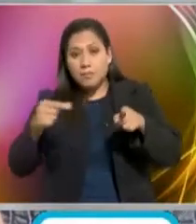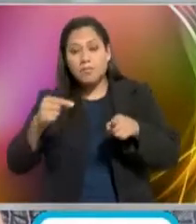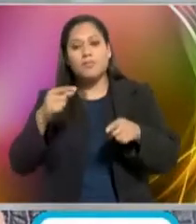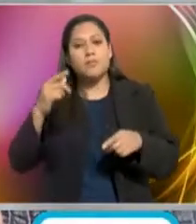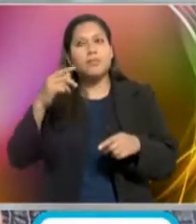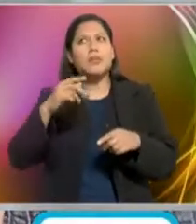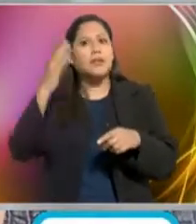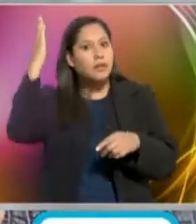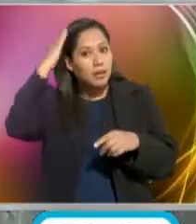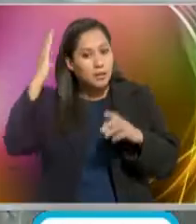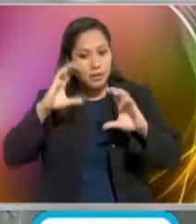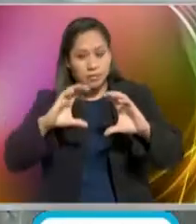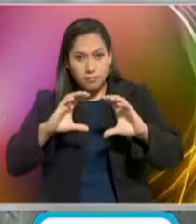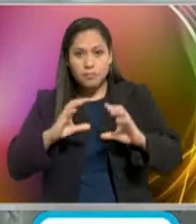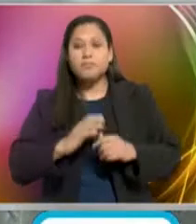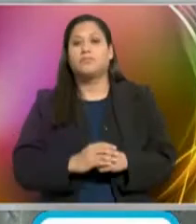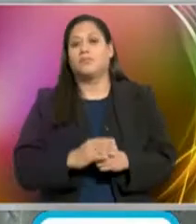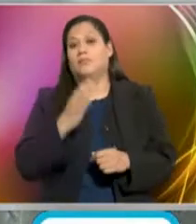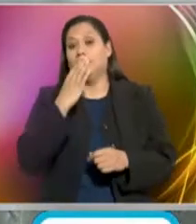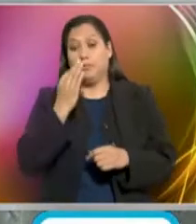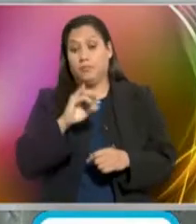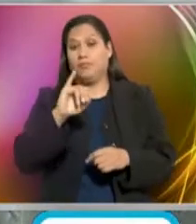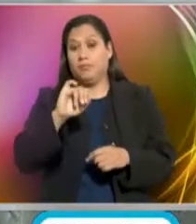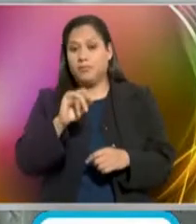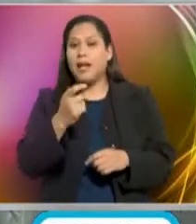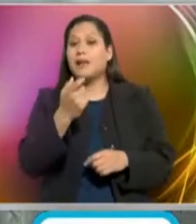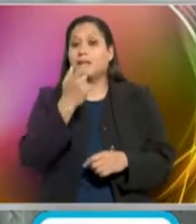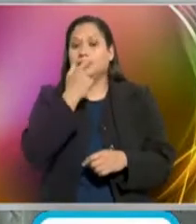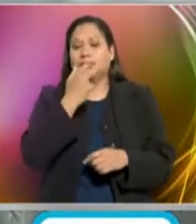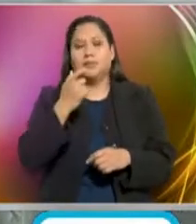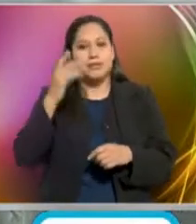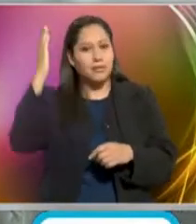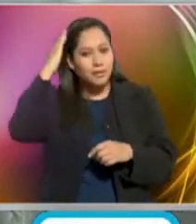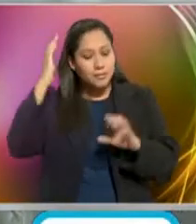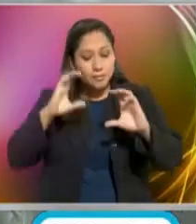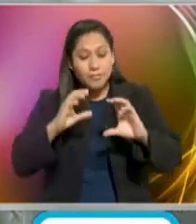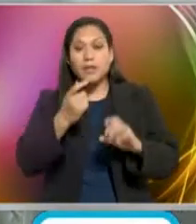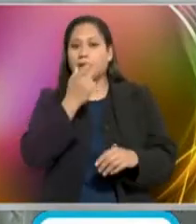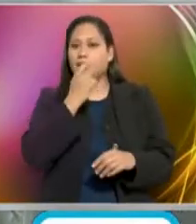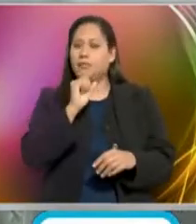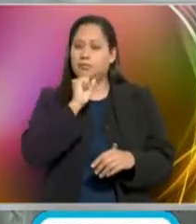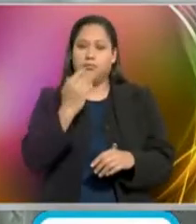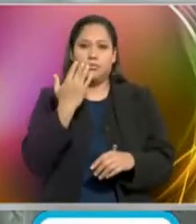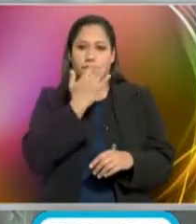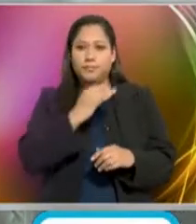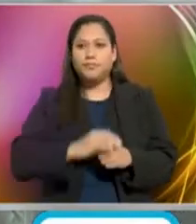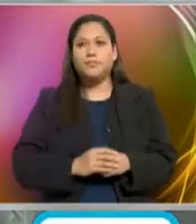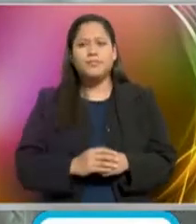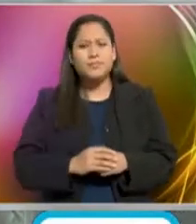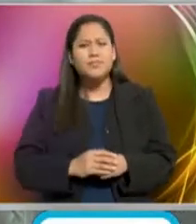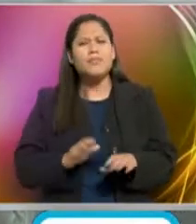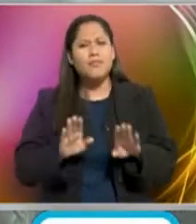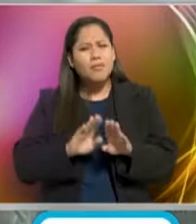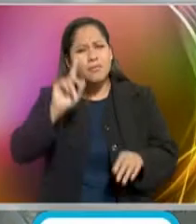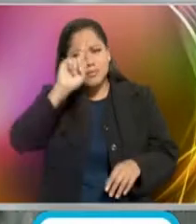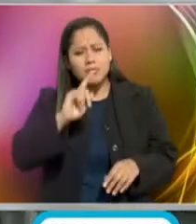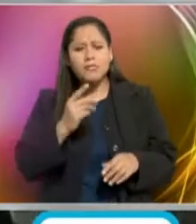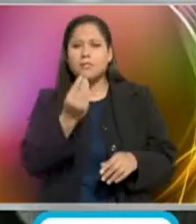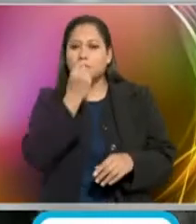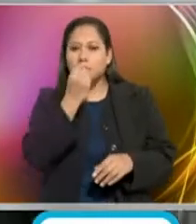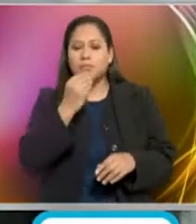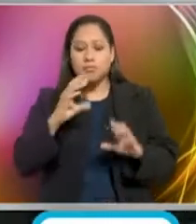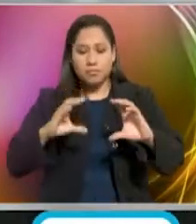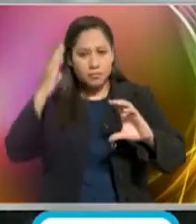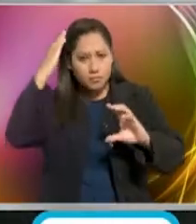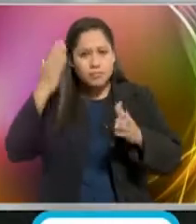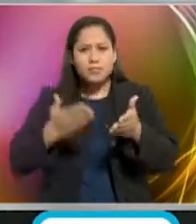calabaza o Que es delicioso, la- Ay, además. sí, qué rico, las galletitas de calabaza. Las calabaza. galletas son buenísimas. ¿Cómo nos recomiendas utilizar la calabaza? Danos unas